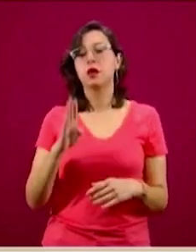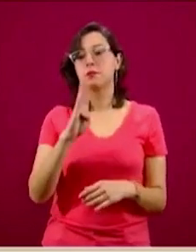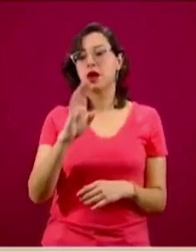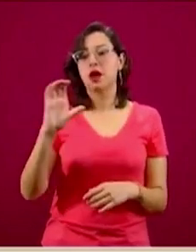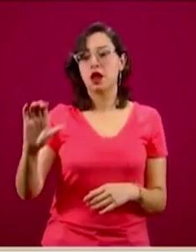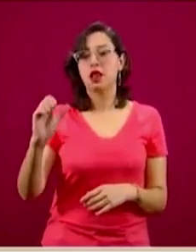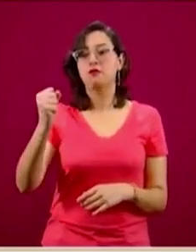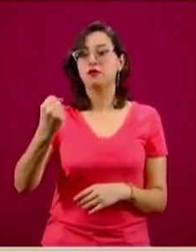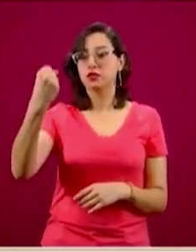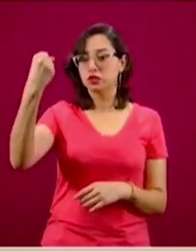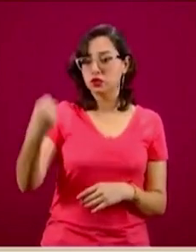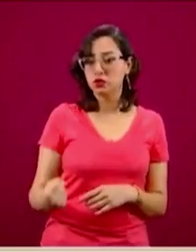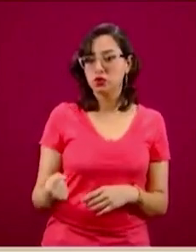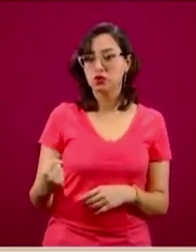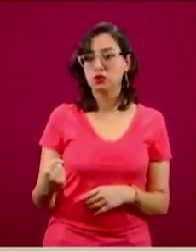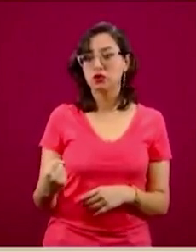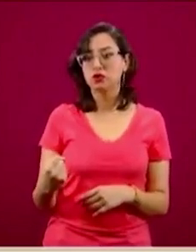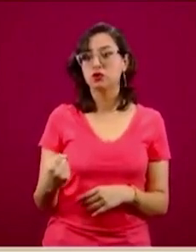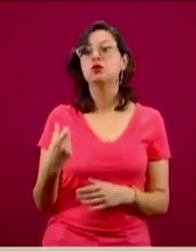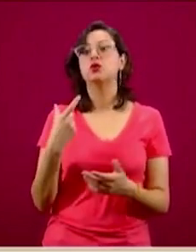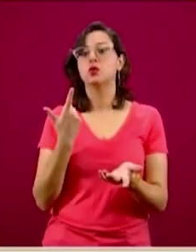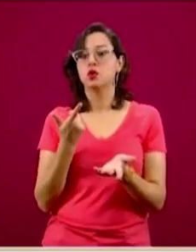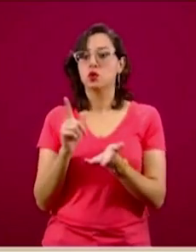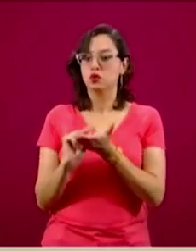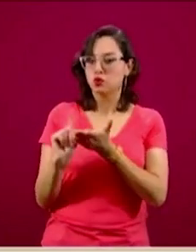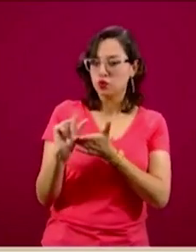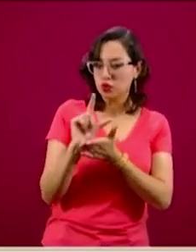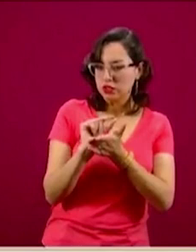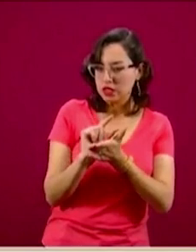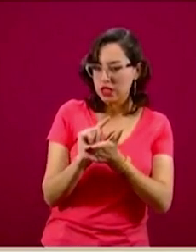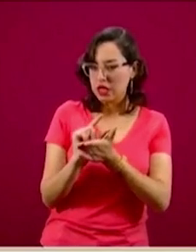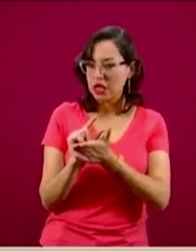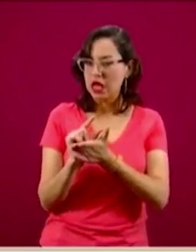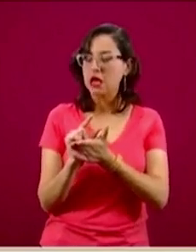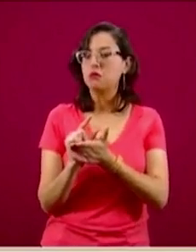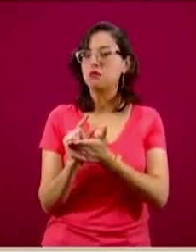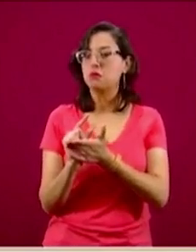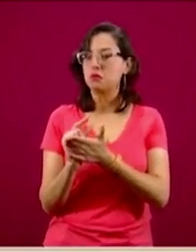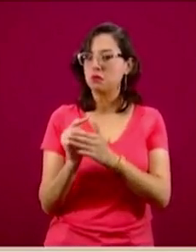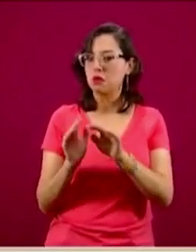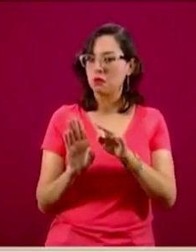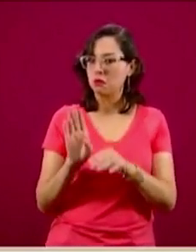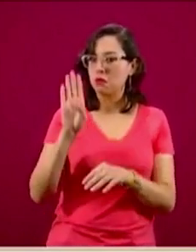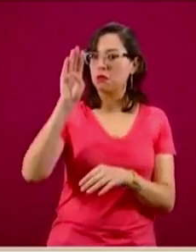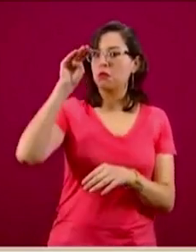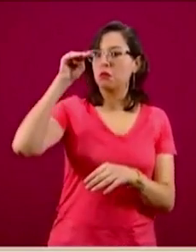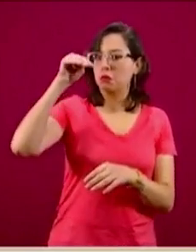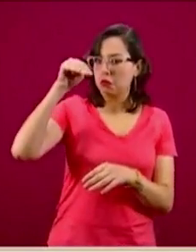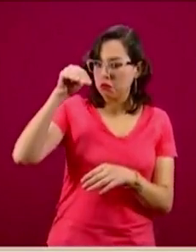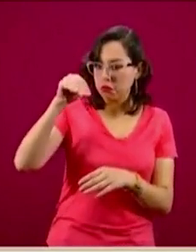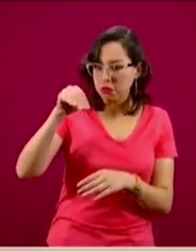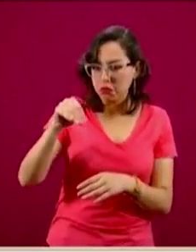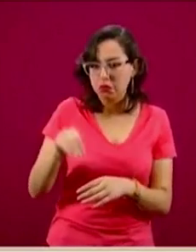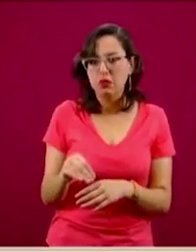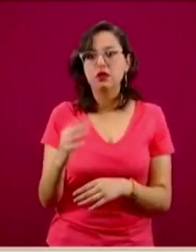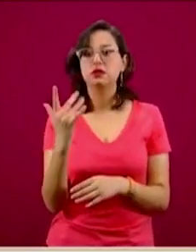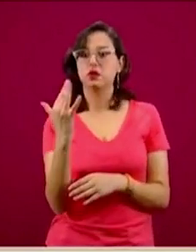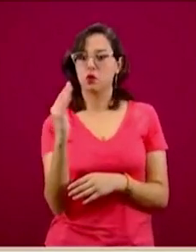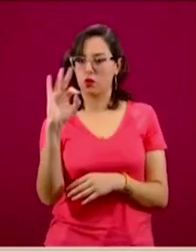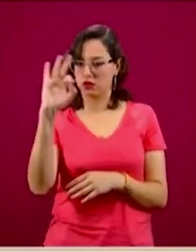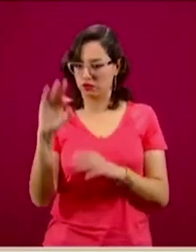a pesar de tener ahí con los datos de twitter un pequeño pico de incremento en la movilidad también ha regresado por números por debajo